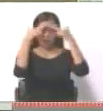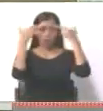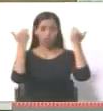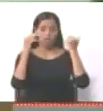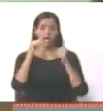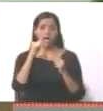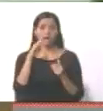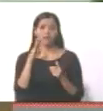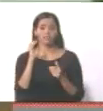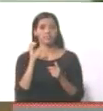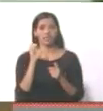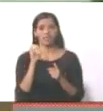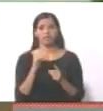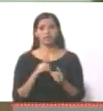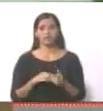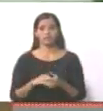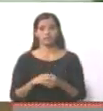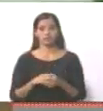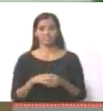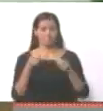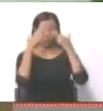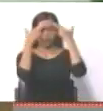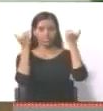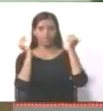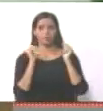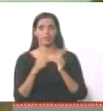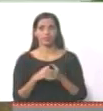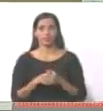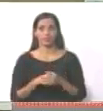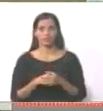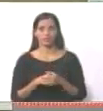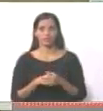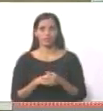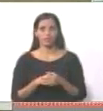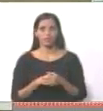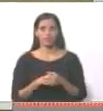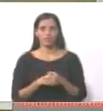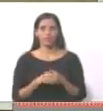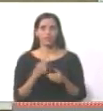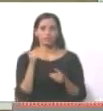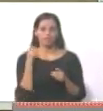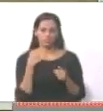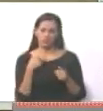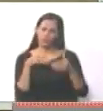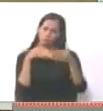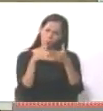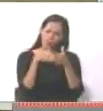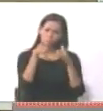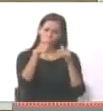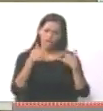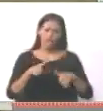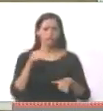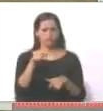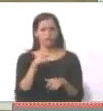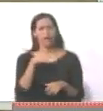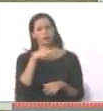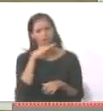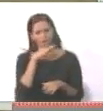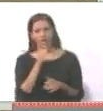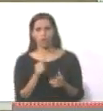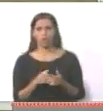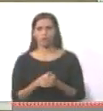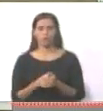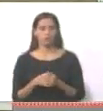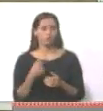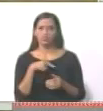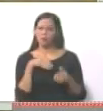ABC. Inocentemente. Miguel Enrique, si yo me meto con tus hijas, tú te vas a poner muy mal. Yo no me voy a meter